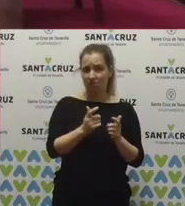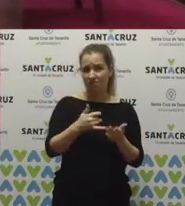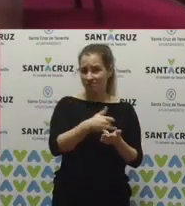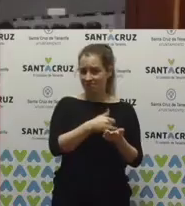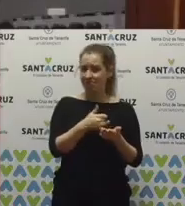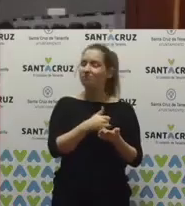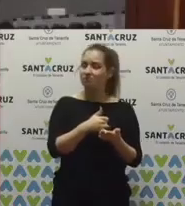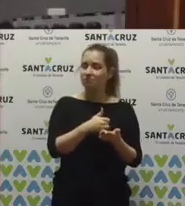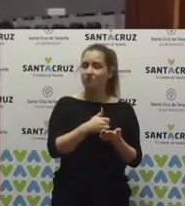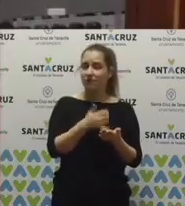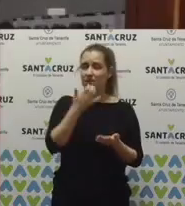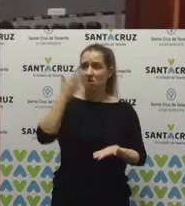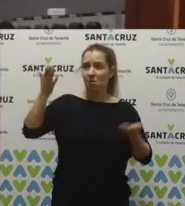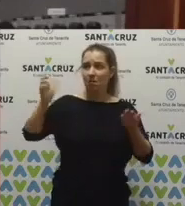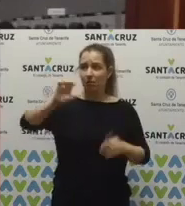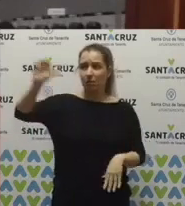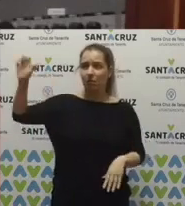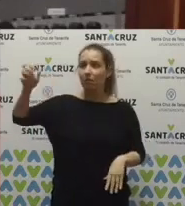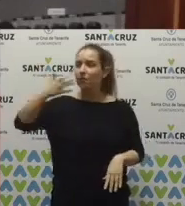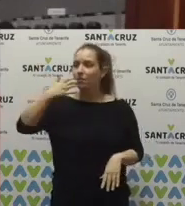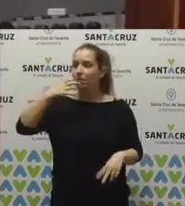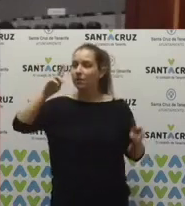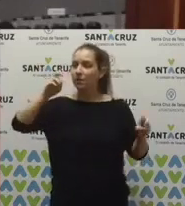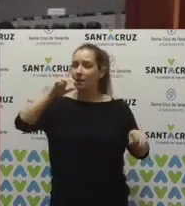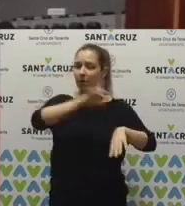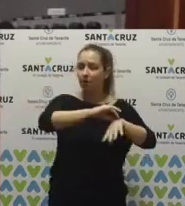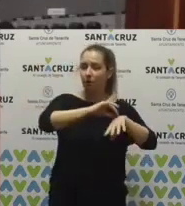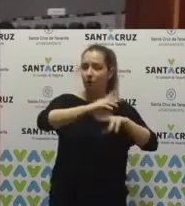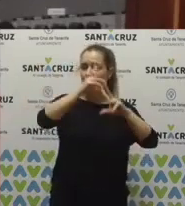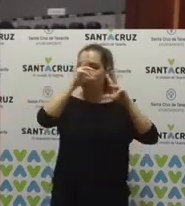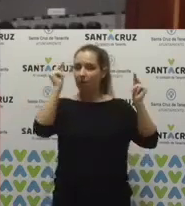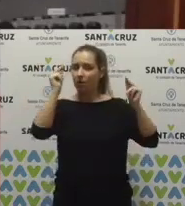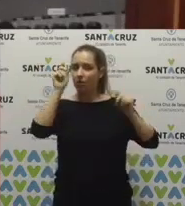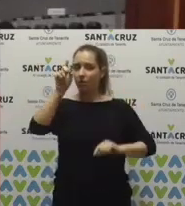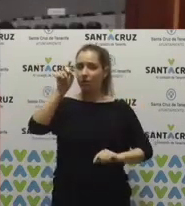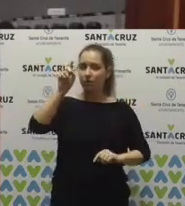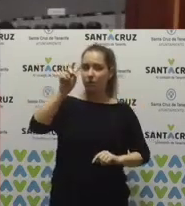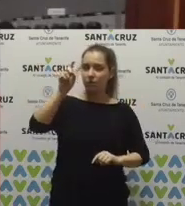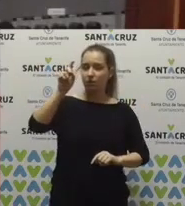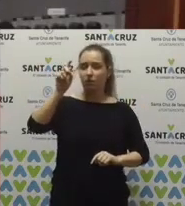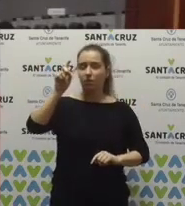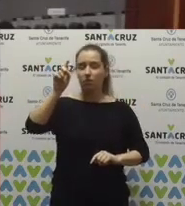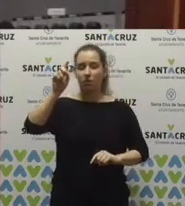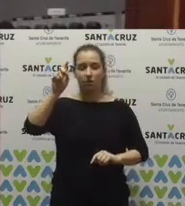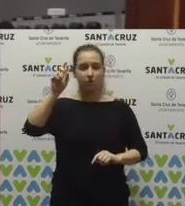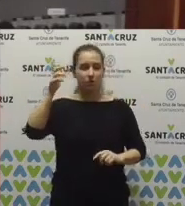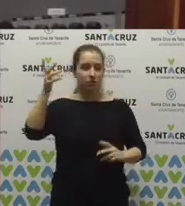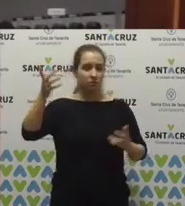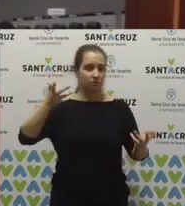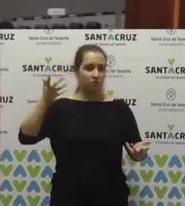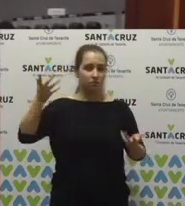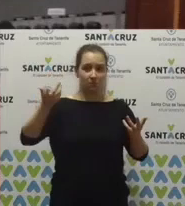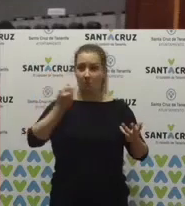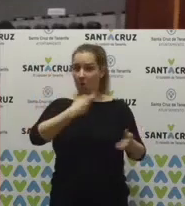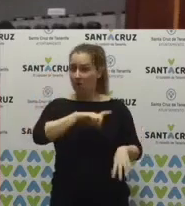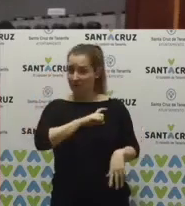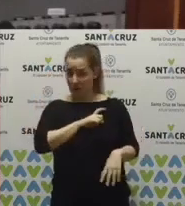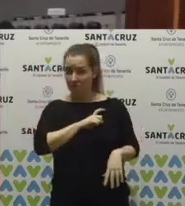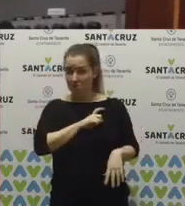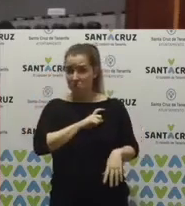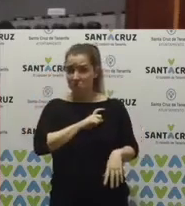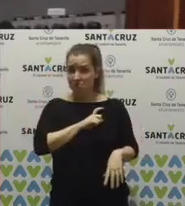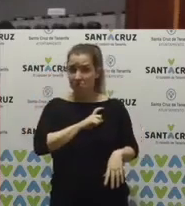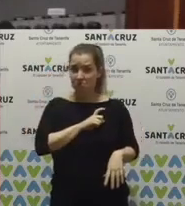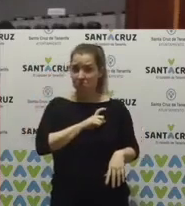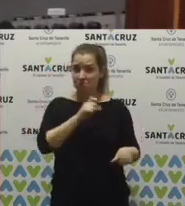médicos de enfermeros de profesores de maestros de policías probablemente de